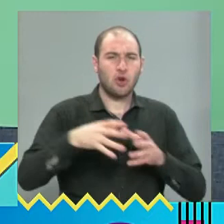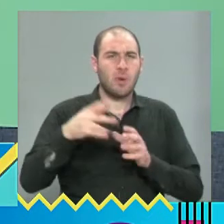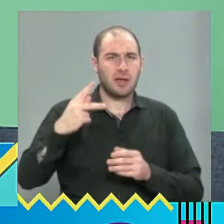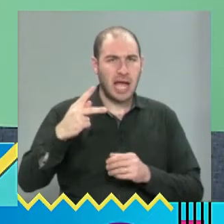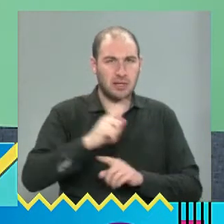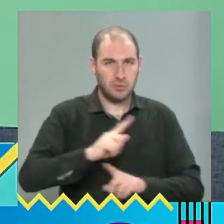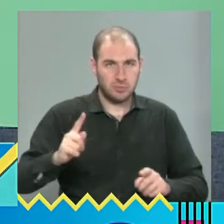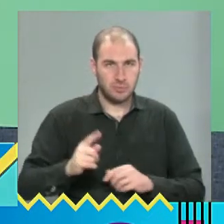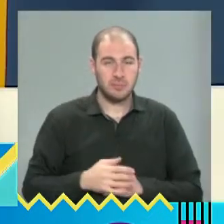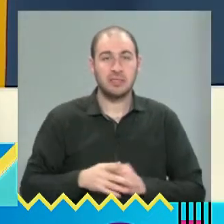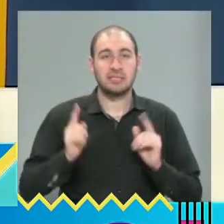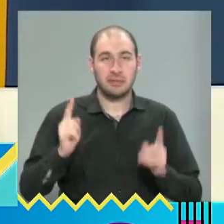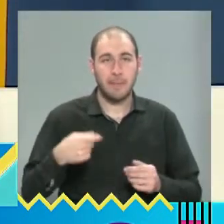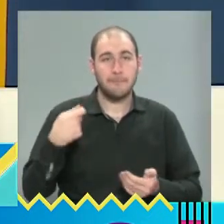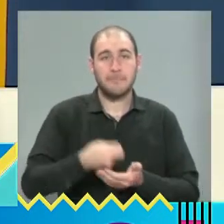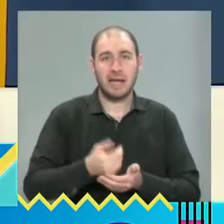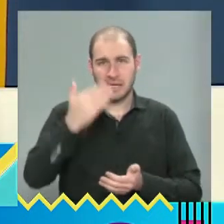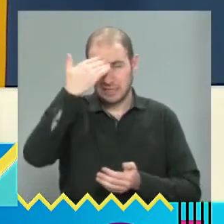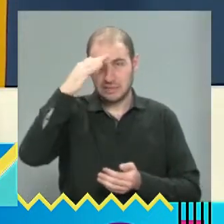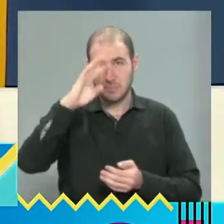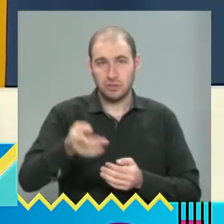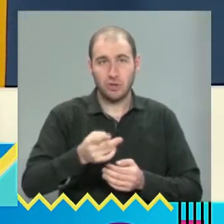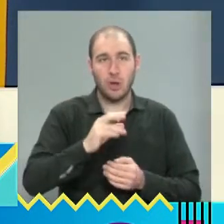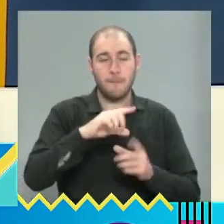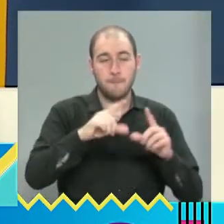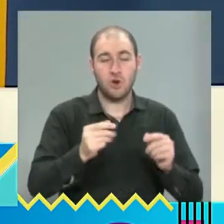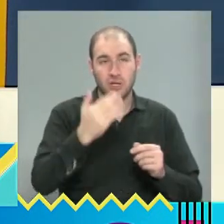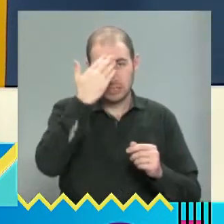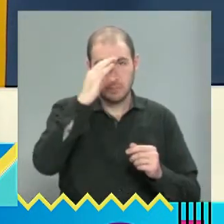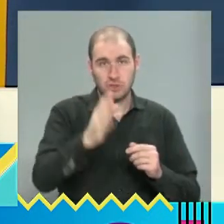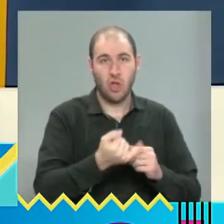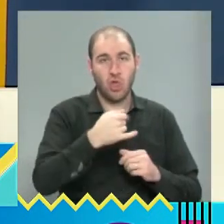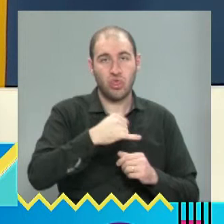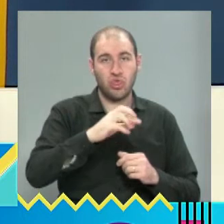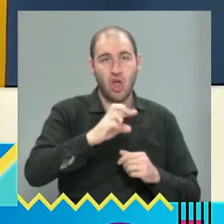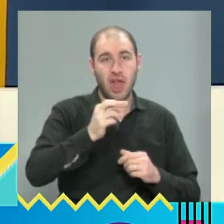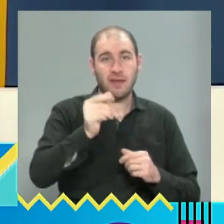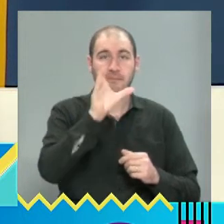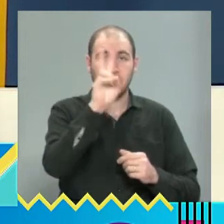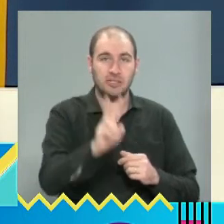kirchnerismo, que terminamos pagándole 15% en bonos al 15% en dólares a Venezuela.